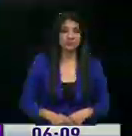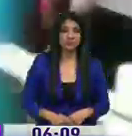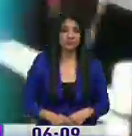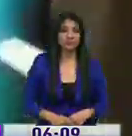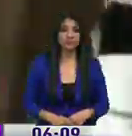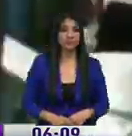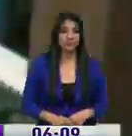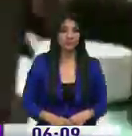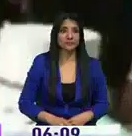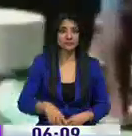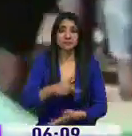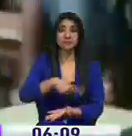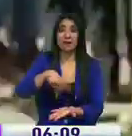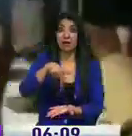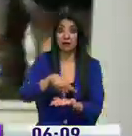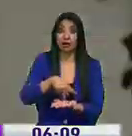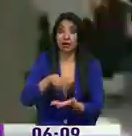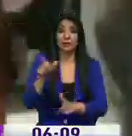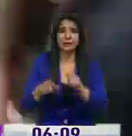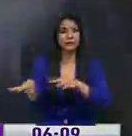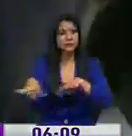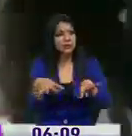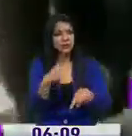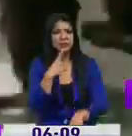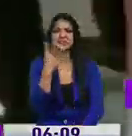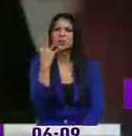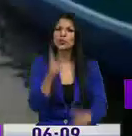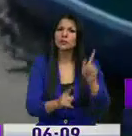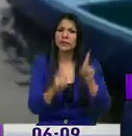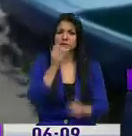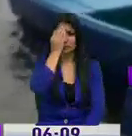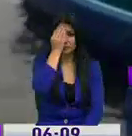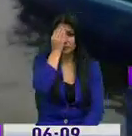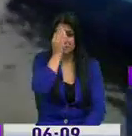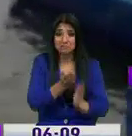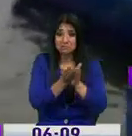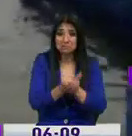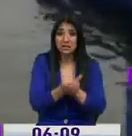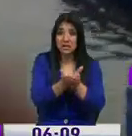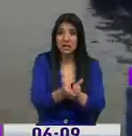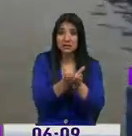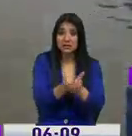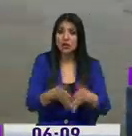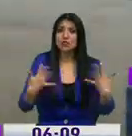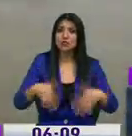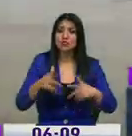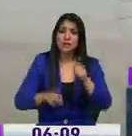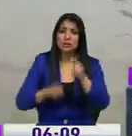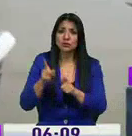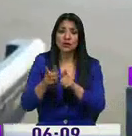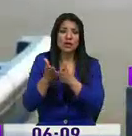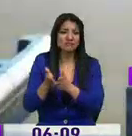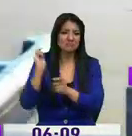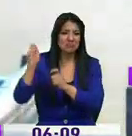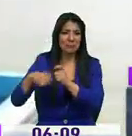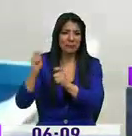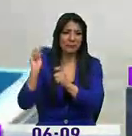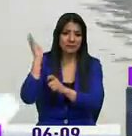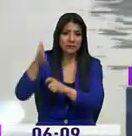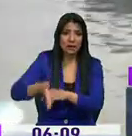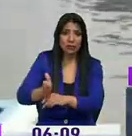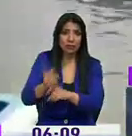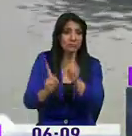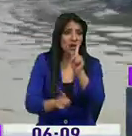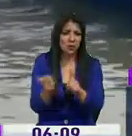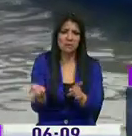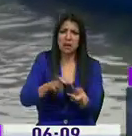en la parroquia el rumor que cuatro presuntos piratas de mara eran perseguidos por vía fluvial a activo a los pescadores muchos salieron en sus lanchas al